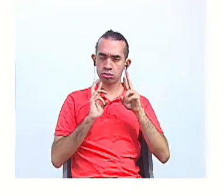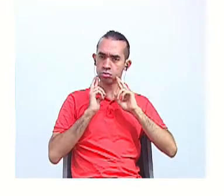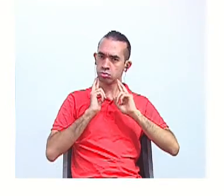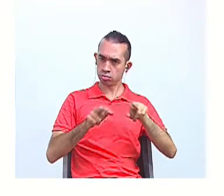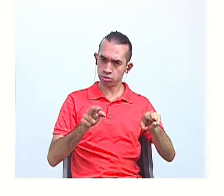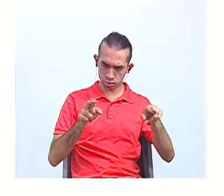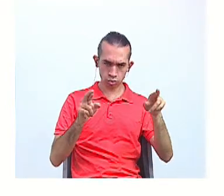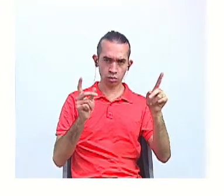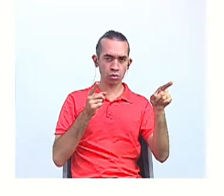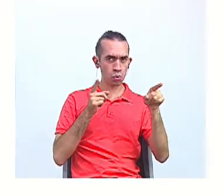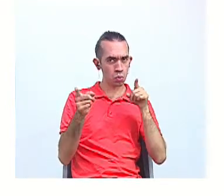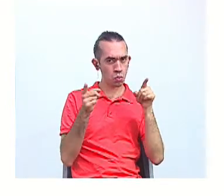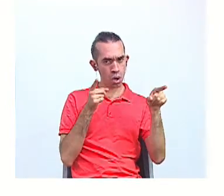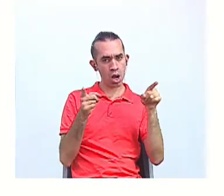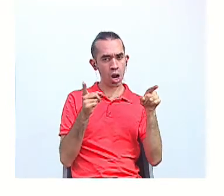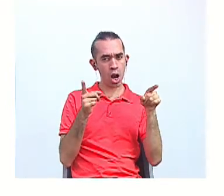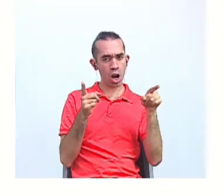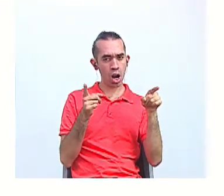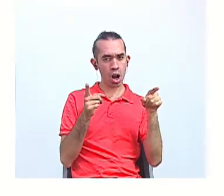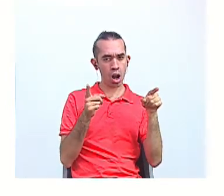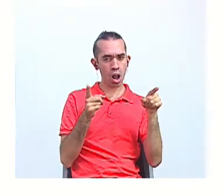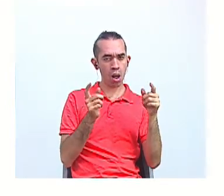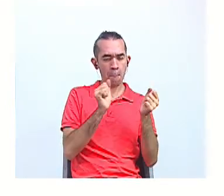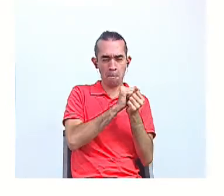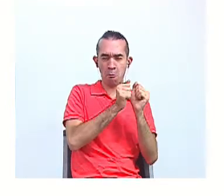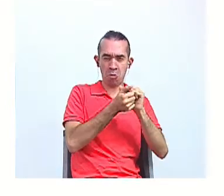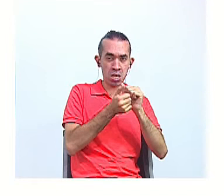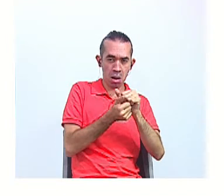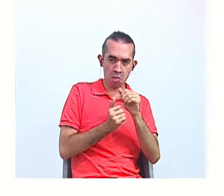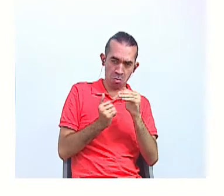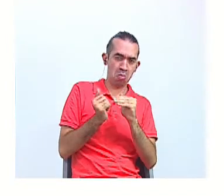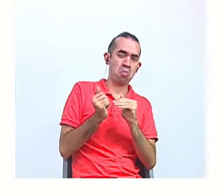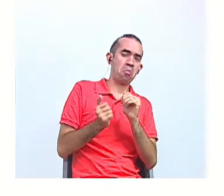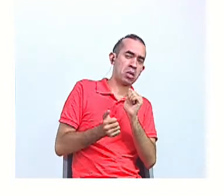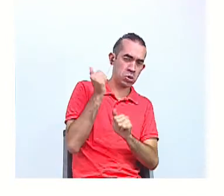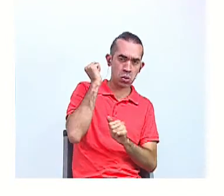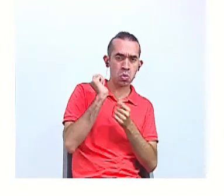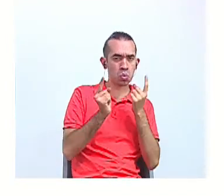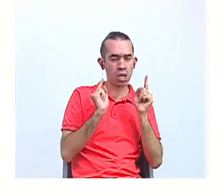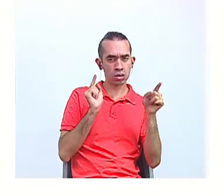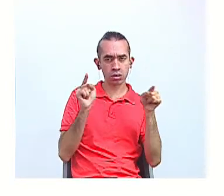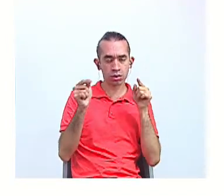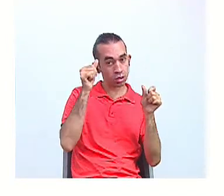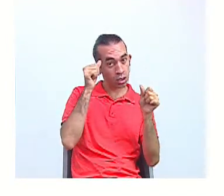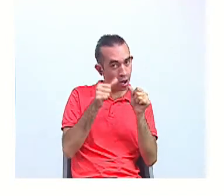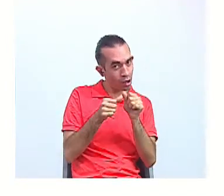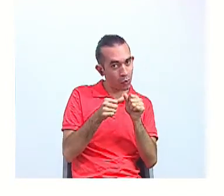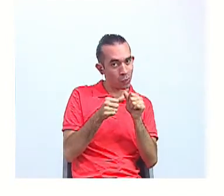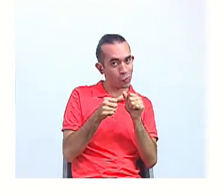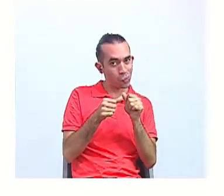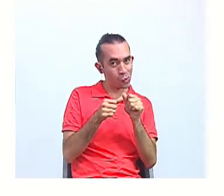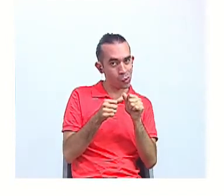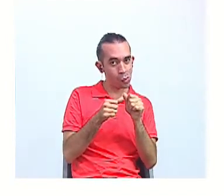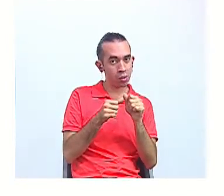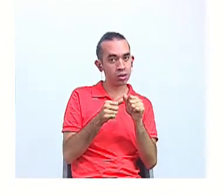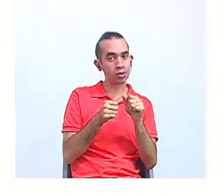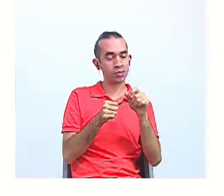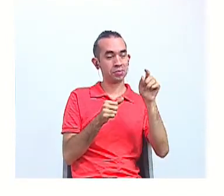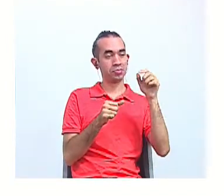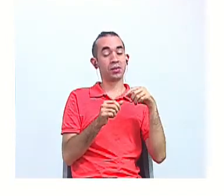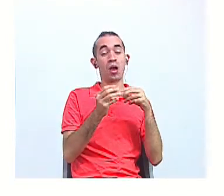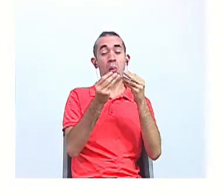esos cálculos que hicimos anteriormente, nos dio una densidad mayor? Recordemos la relación de proporcionalidad. A mayor